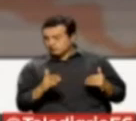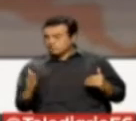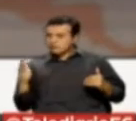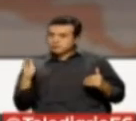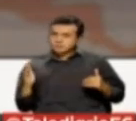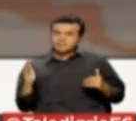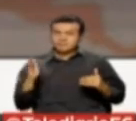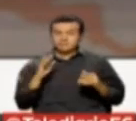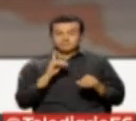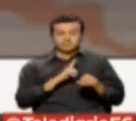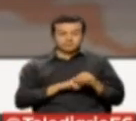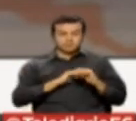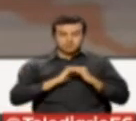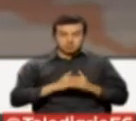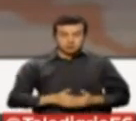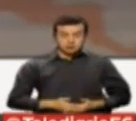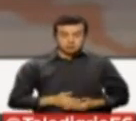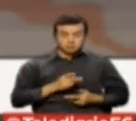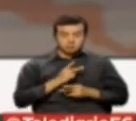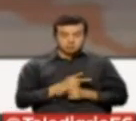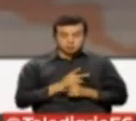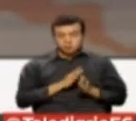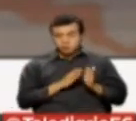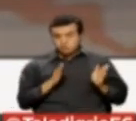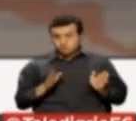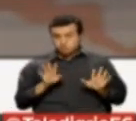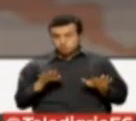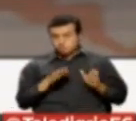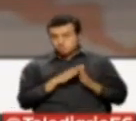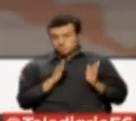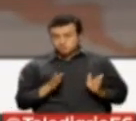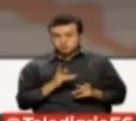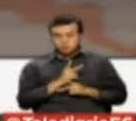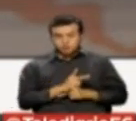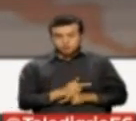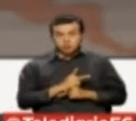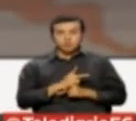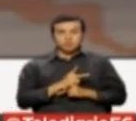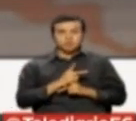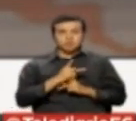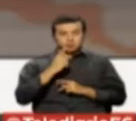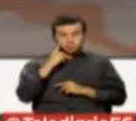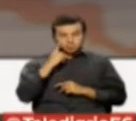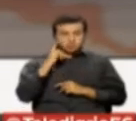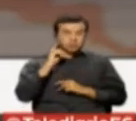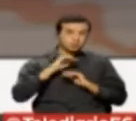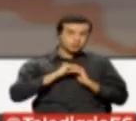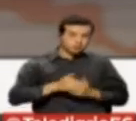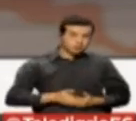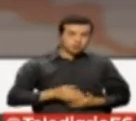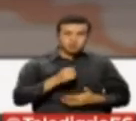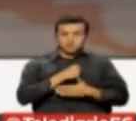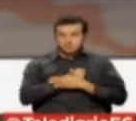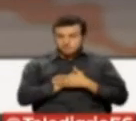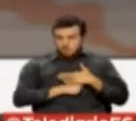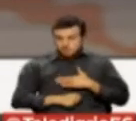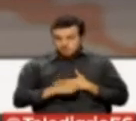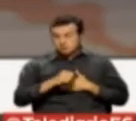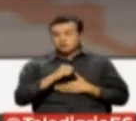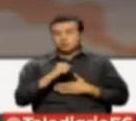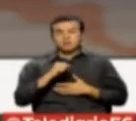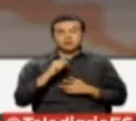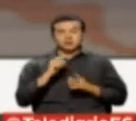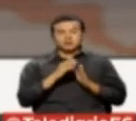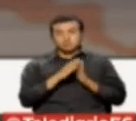sentido el periodo de gestación es clave el buen cuidado durante la gestación en el embarazo parto los